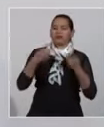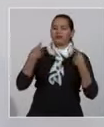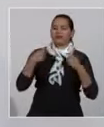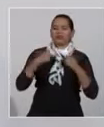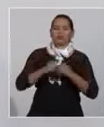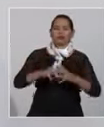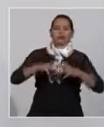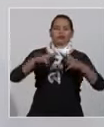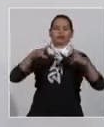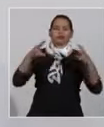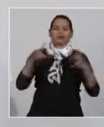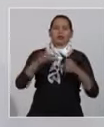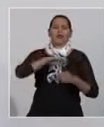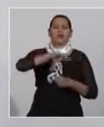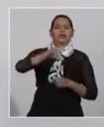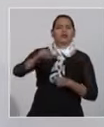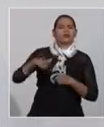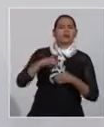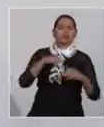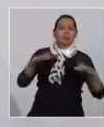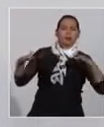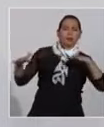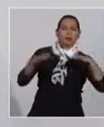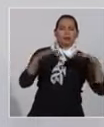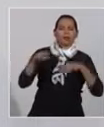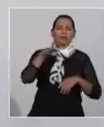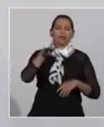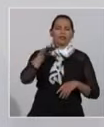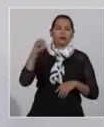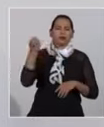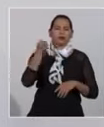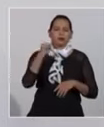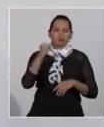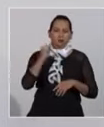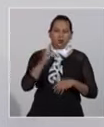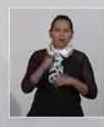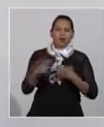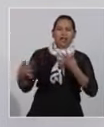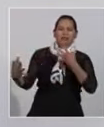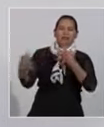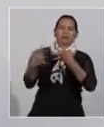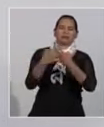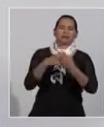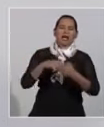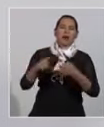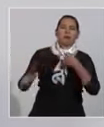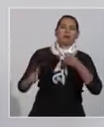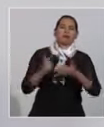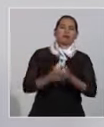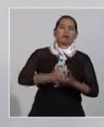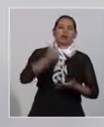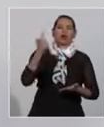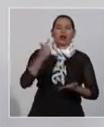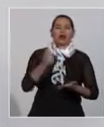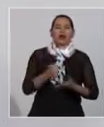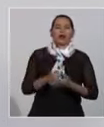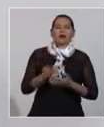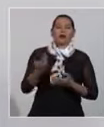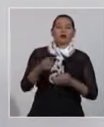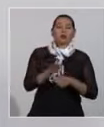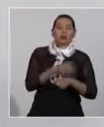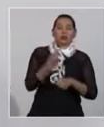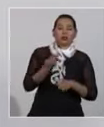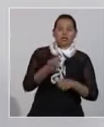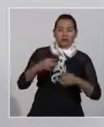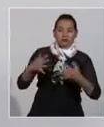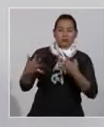del 19 de septiembre, la situación se agravó porque los penales distritales de Atlixco, Chautla e Izúcar de Matamoros tuvieron que ser desalojados y